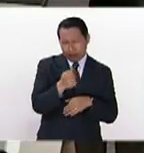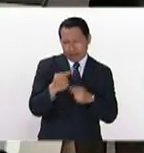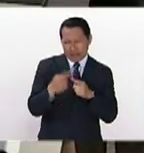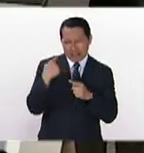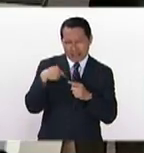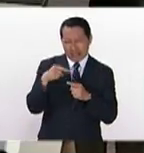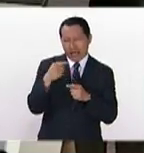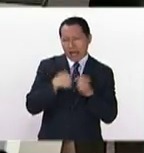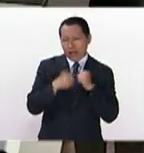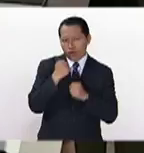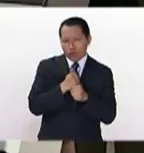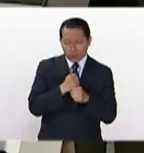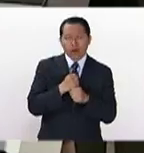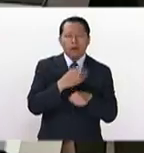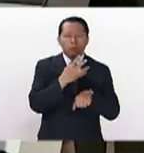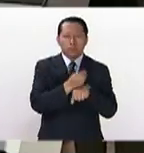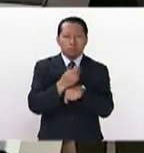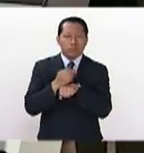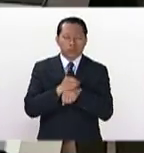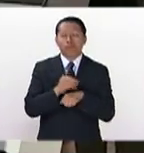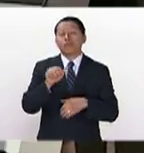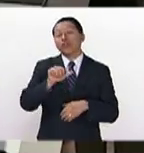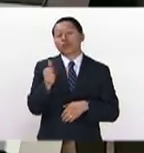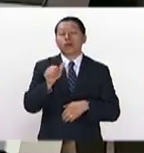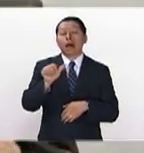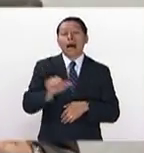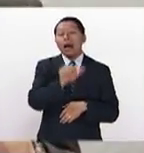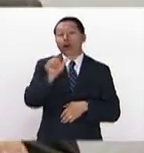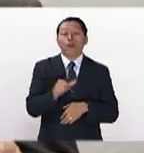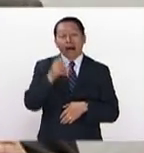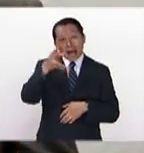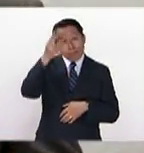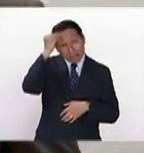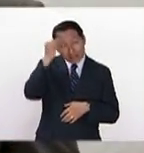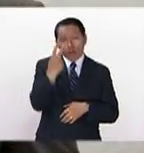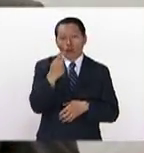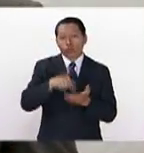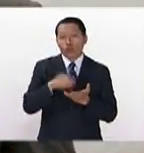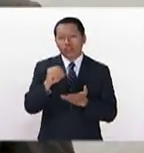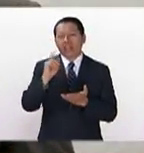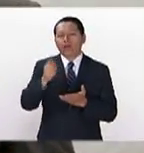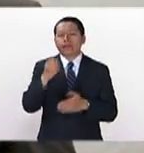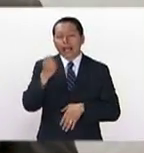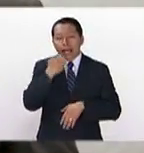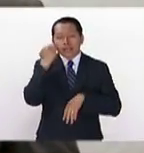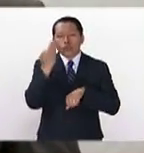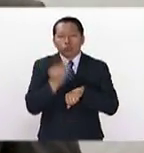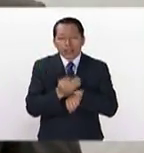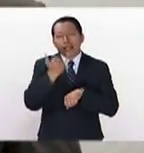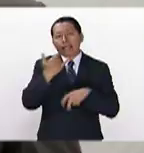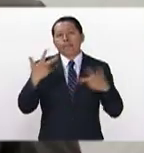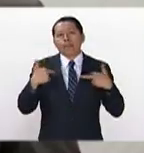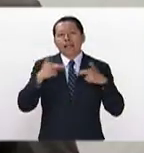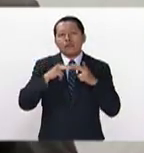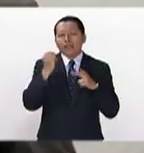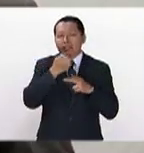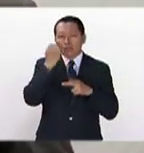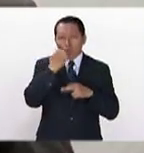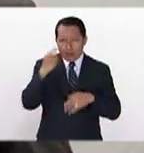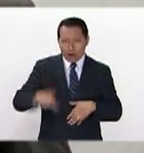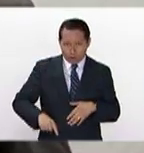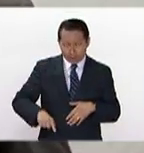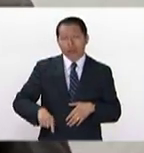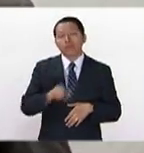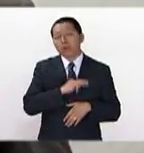pasado. @Aprende 2.0, que ofrece recursos digitales para estudiantes y docentes de las escuelas